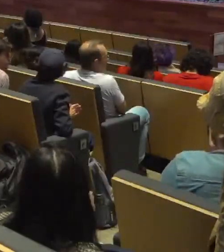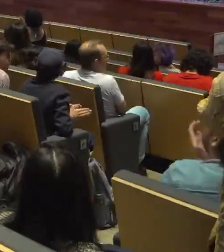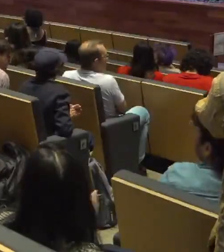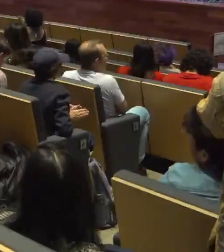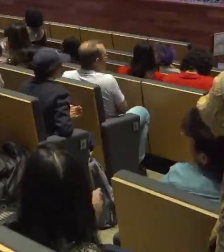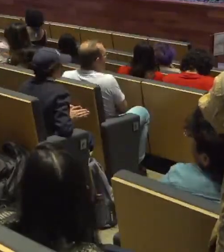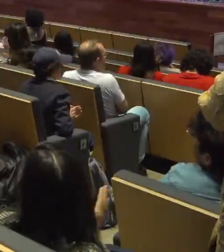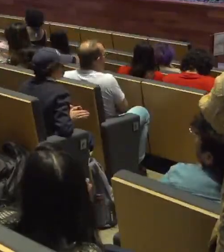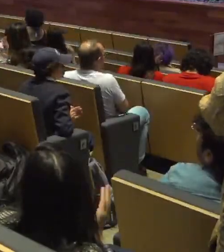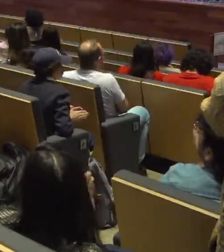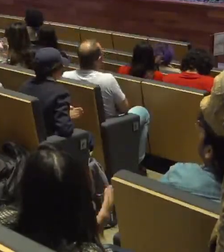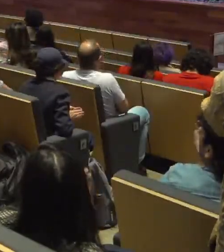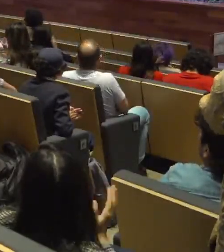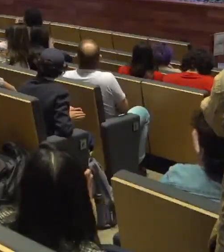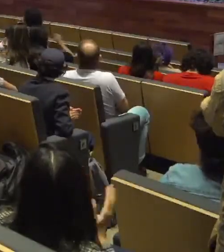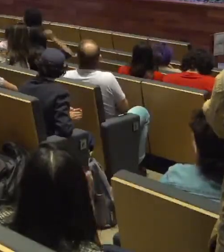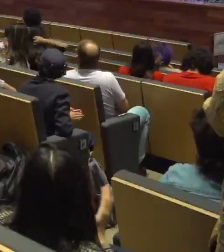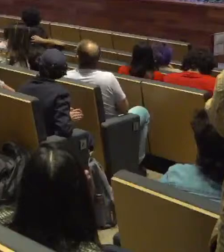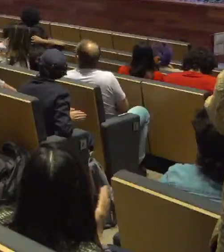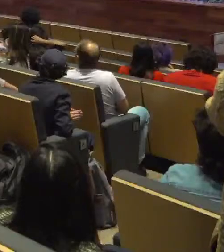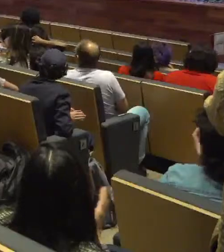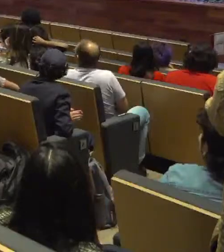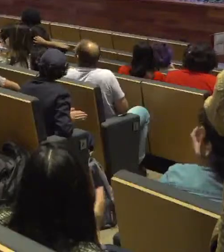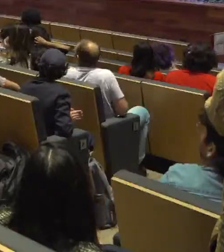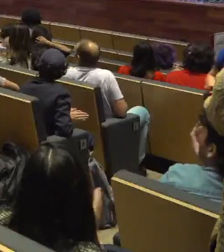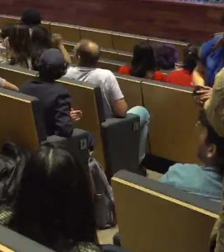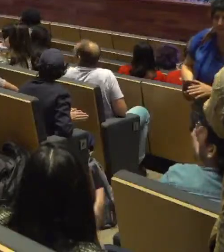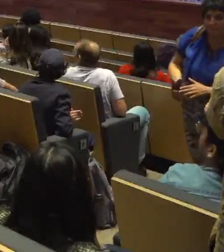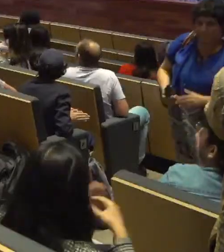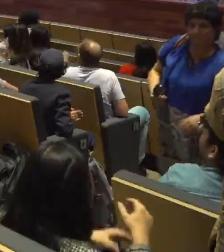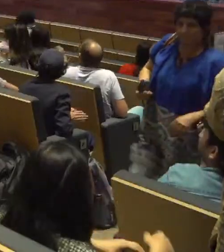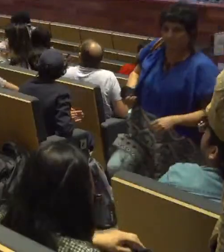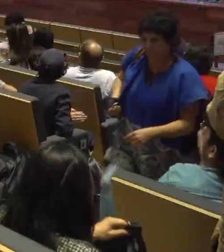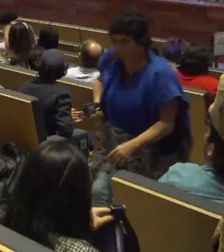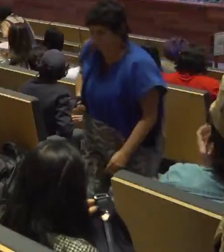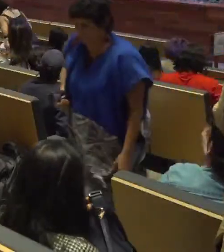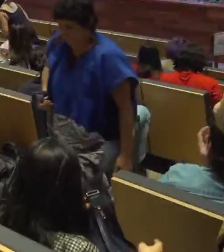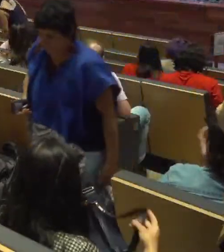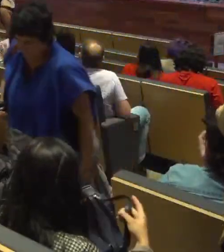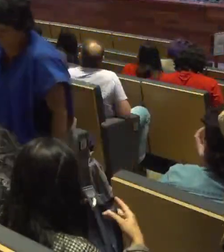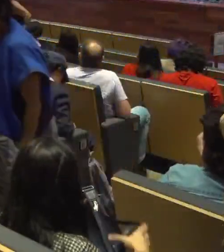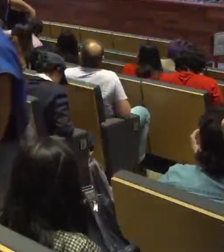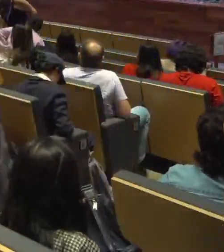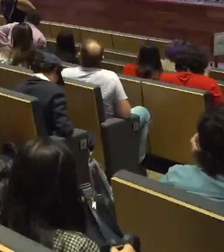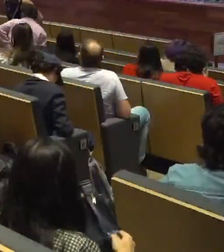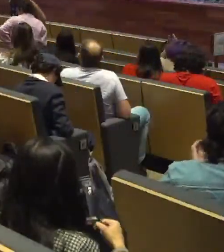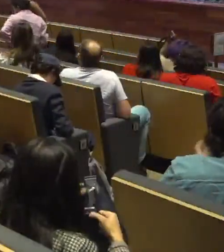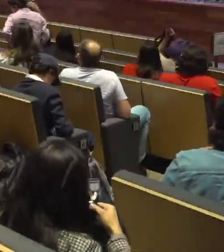Muchas gracias y buenas tardes.